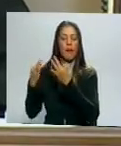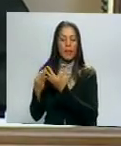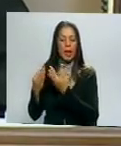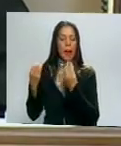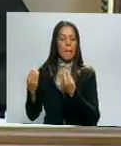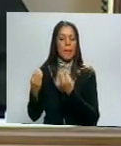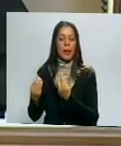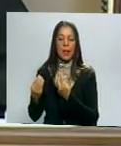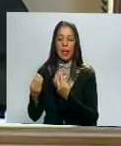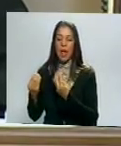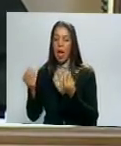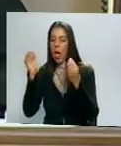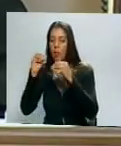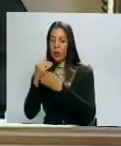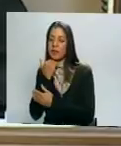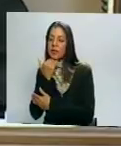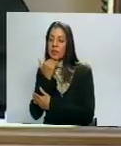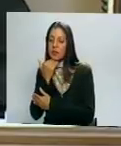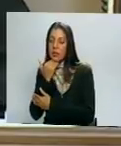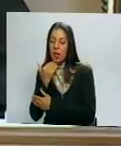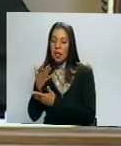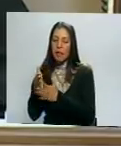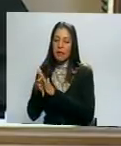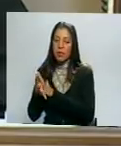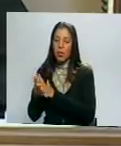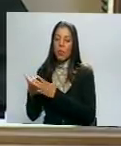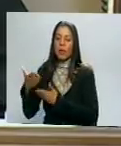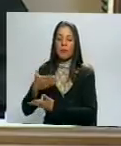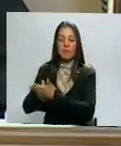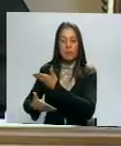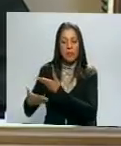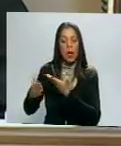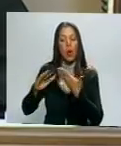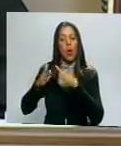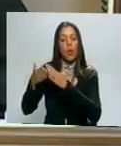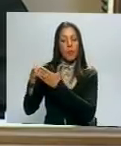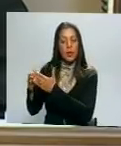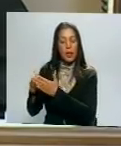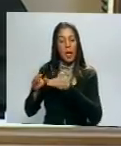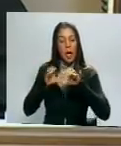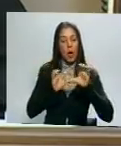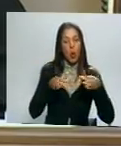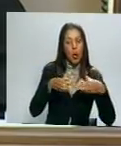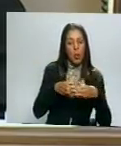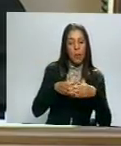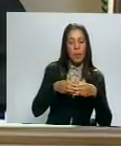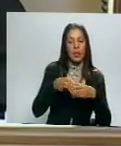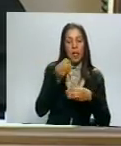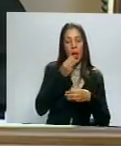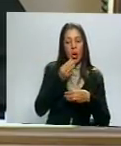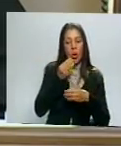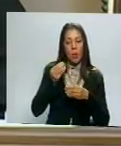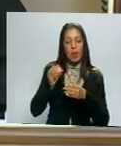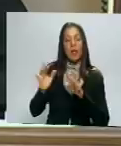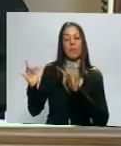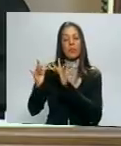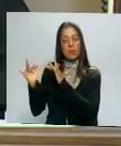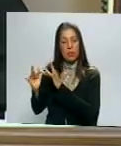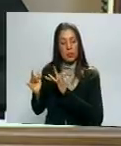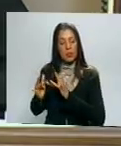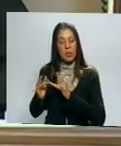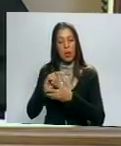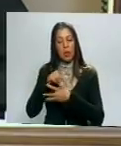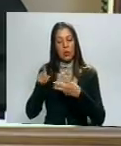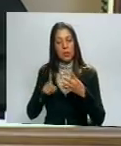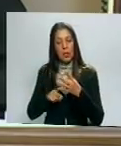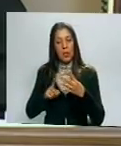de un mayor acercamiento entre las comunidades y el Comité Local de Abastecimiento y Producción.